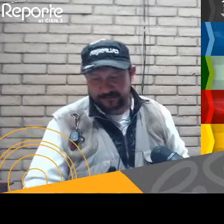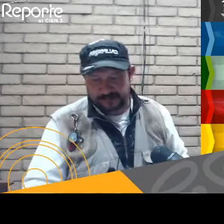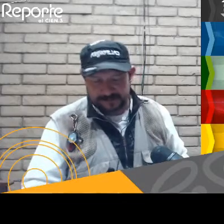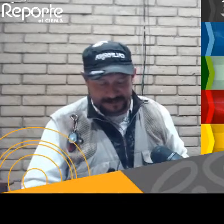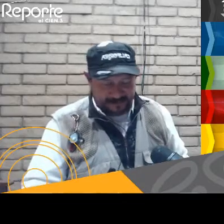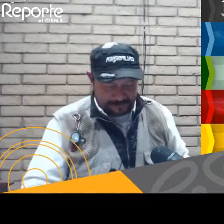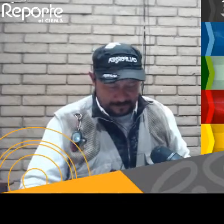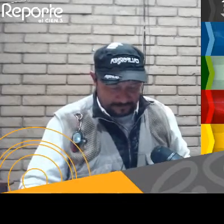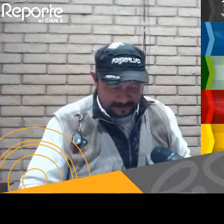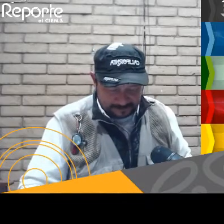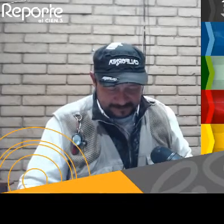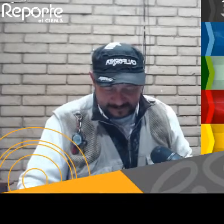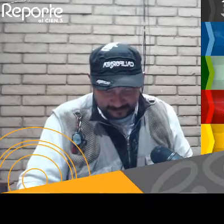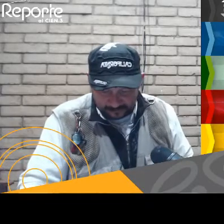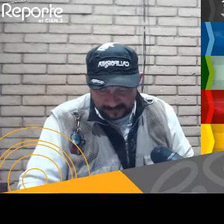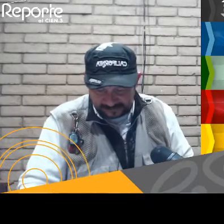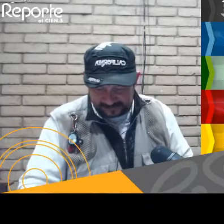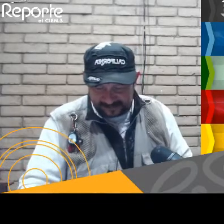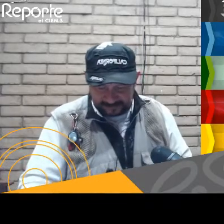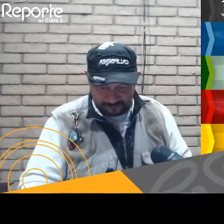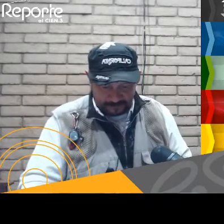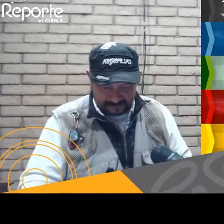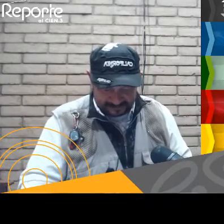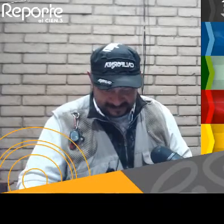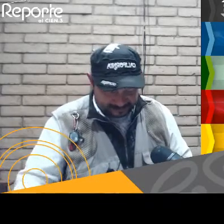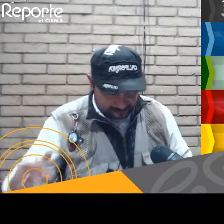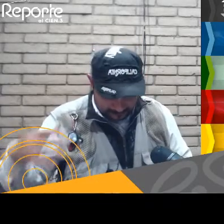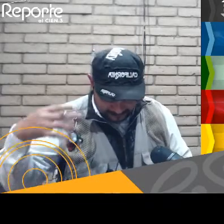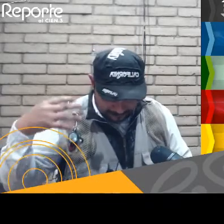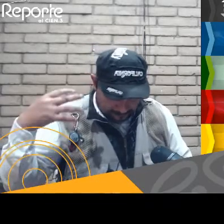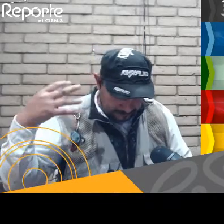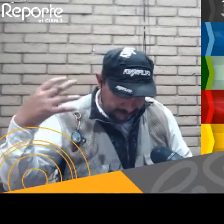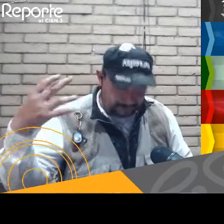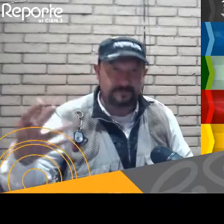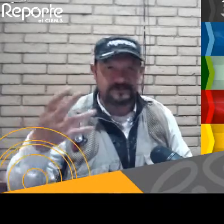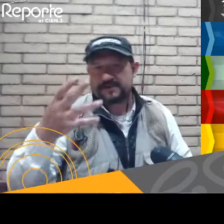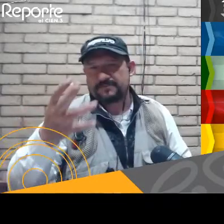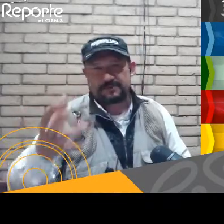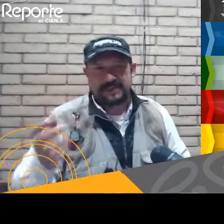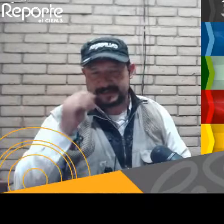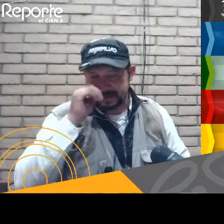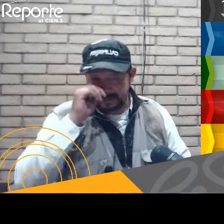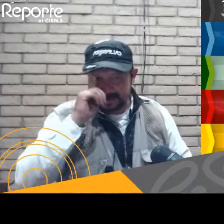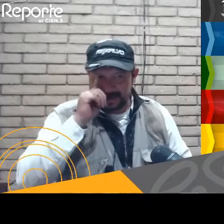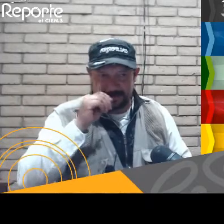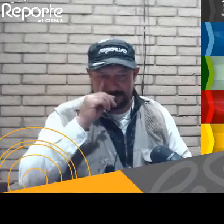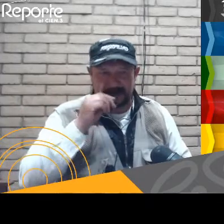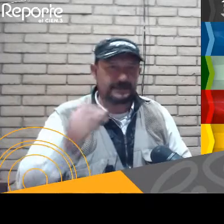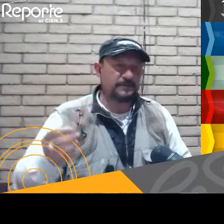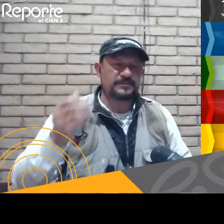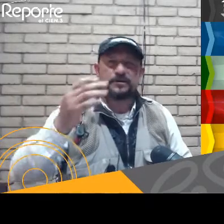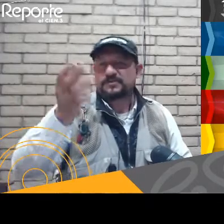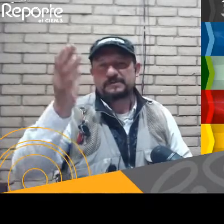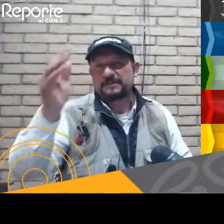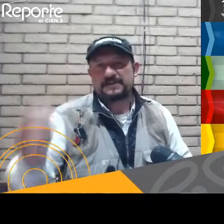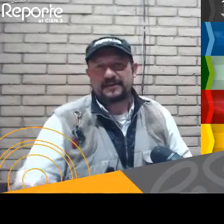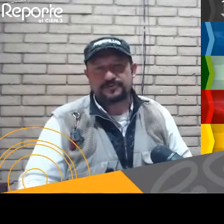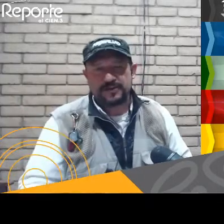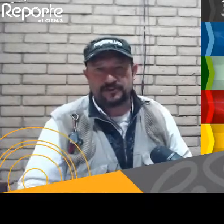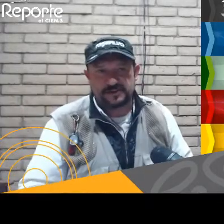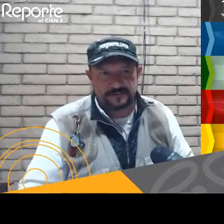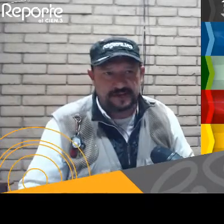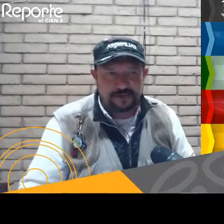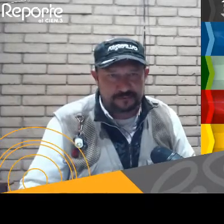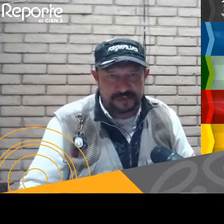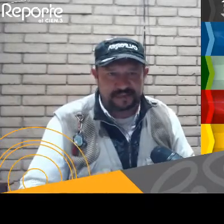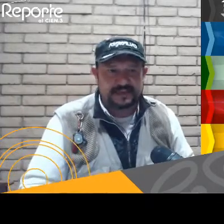sintonícenos porque va a ser una entrevista sin dudas muy interesante en donde se le va a ofrecer información importante para la educación posiblemente de su